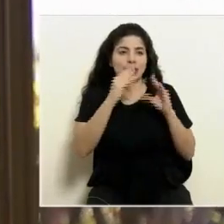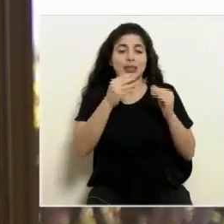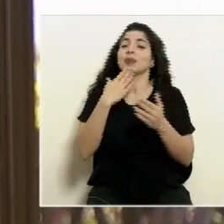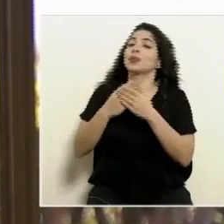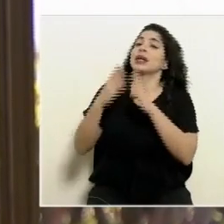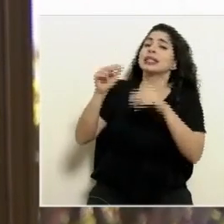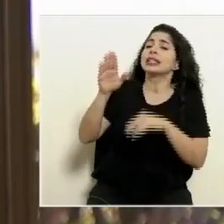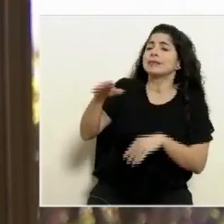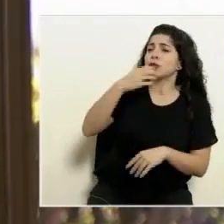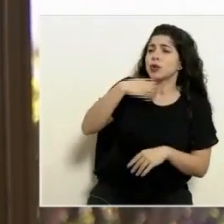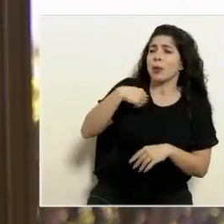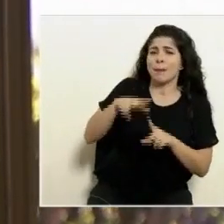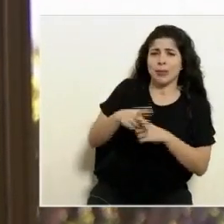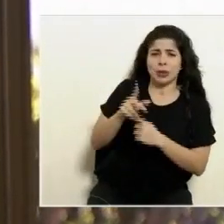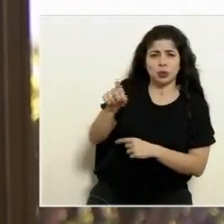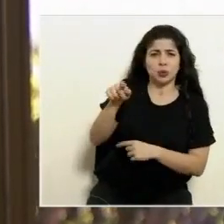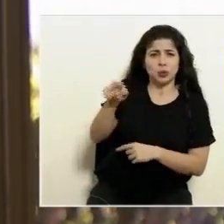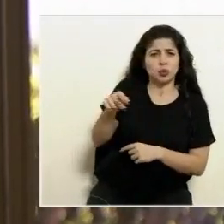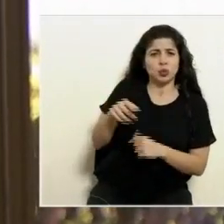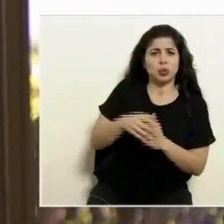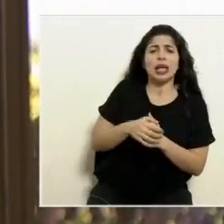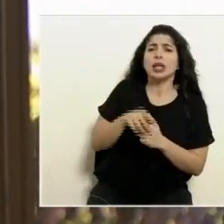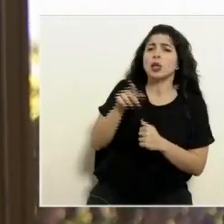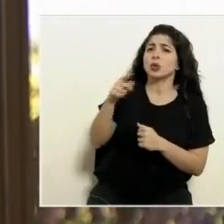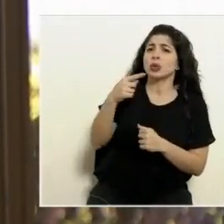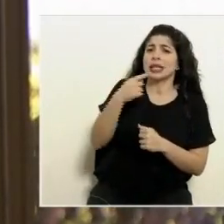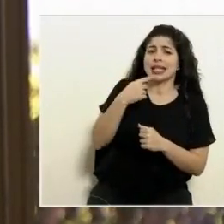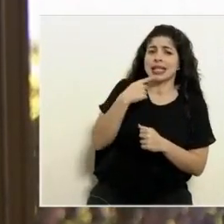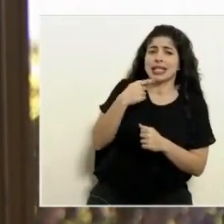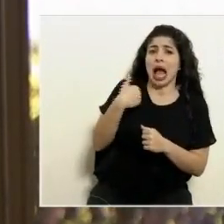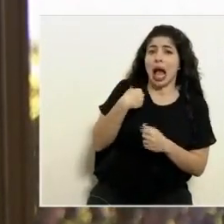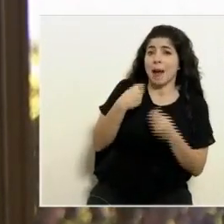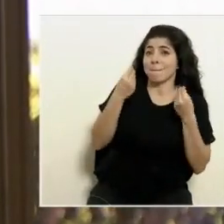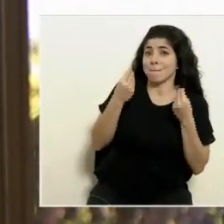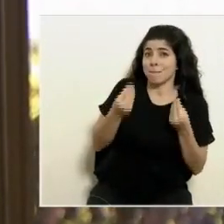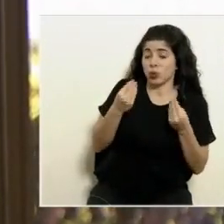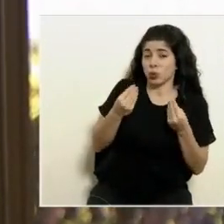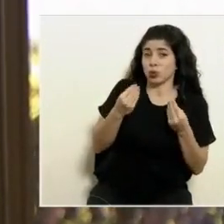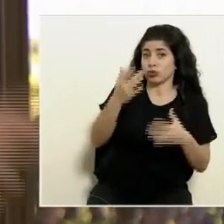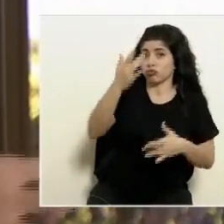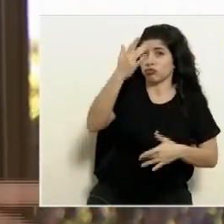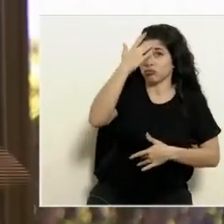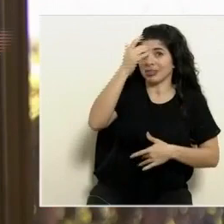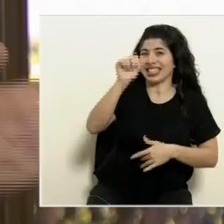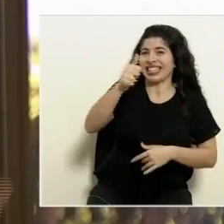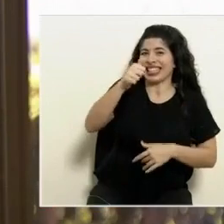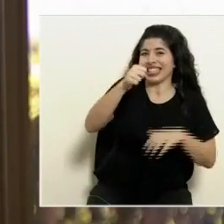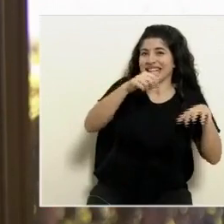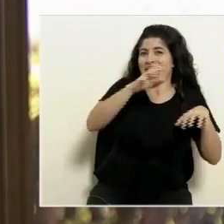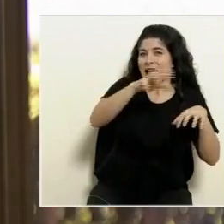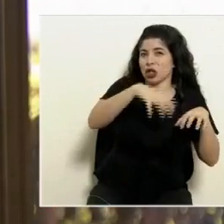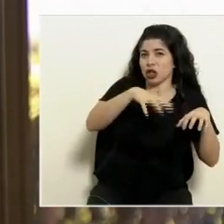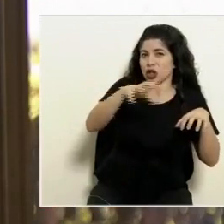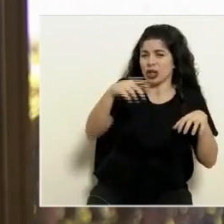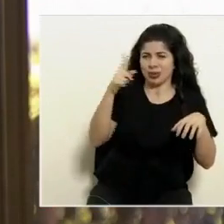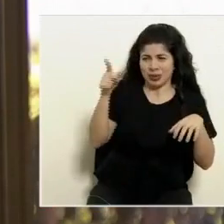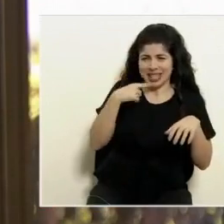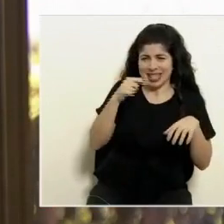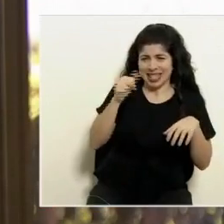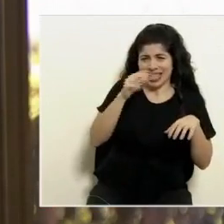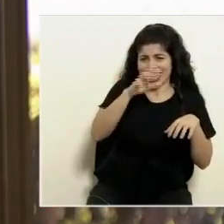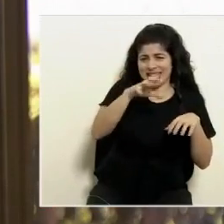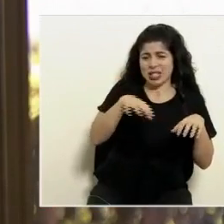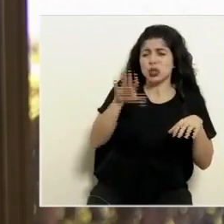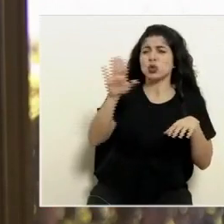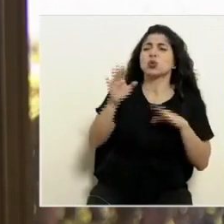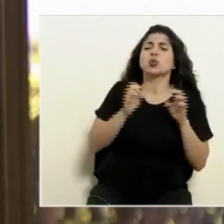Don Román, empiezo con usted. Quería consultarle, dado que geográficamente hay muchos casos focalizados en 10 cantones, me pareció que citaron ahora, ¿cuál es la